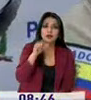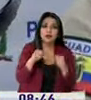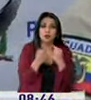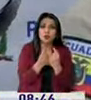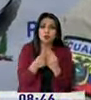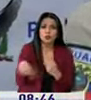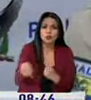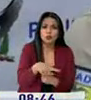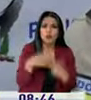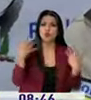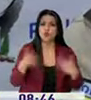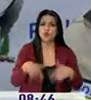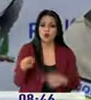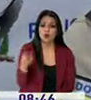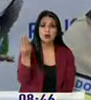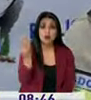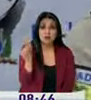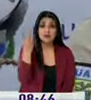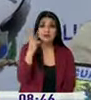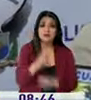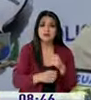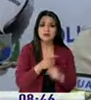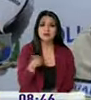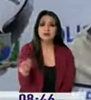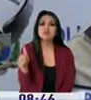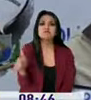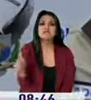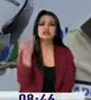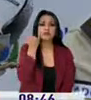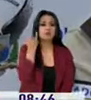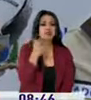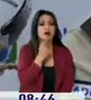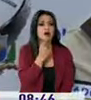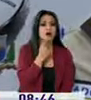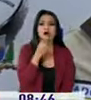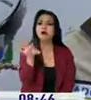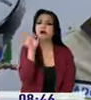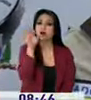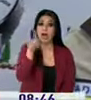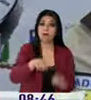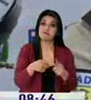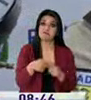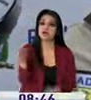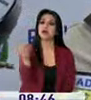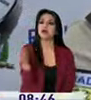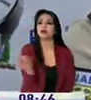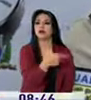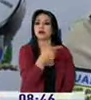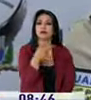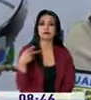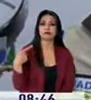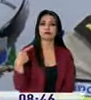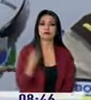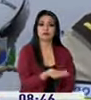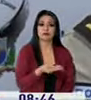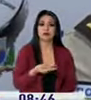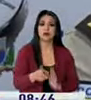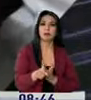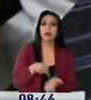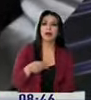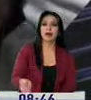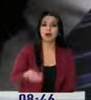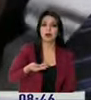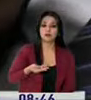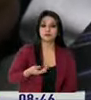decir, que la menor de 16 años de edad era quien ganaba una comisión por, de acuerdo a lo que ella manifiesta, por